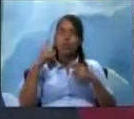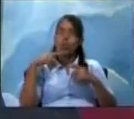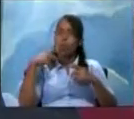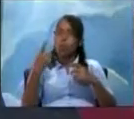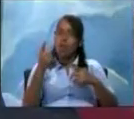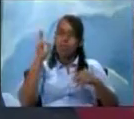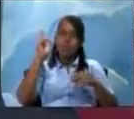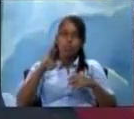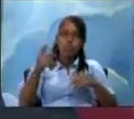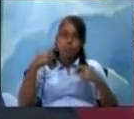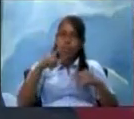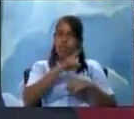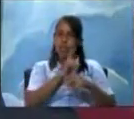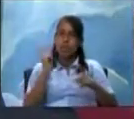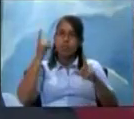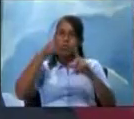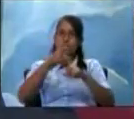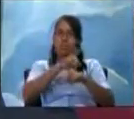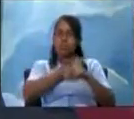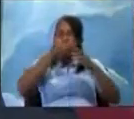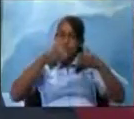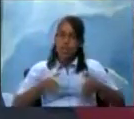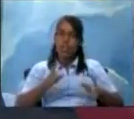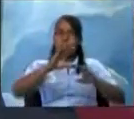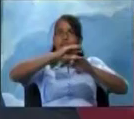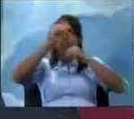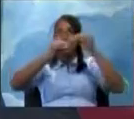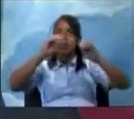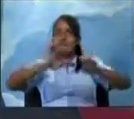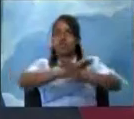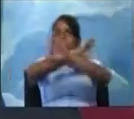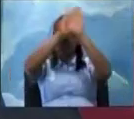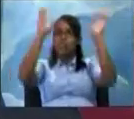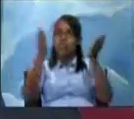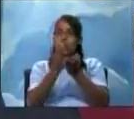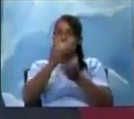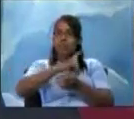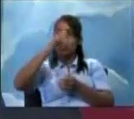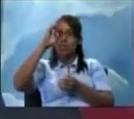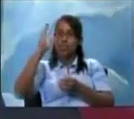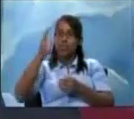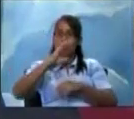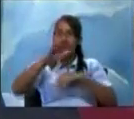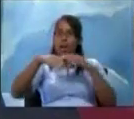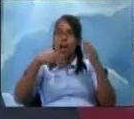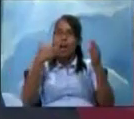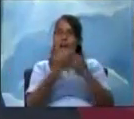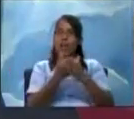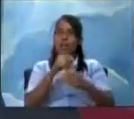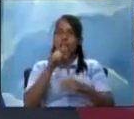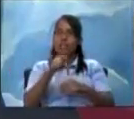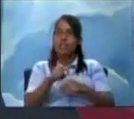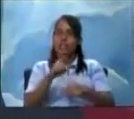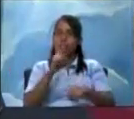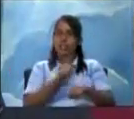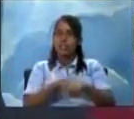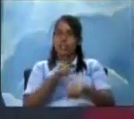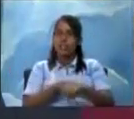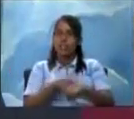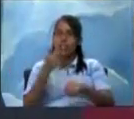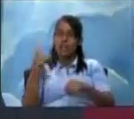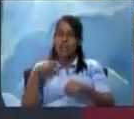cual nunca ha habido desde el principio de la creación de Dios hasta el tiempo ni